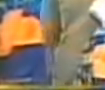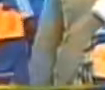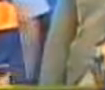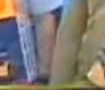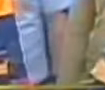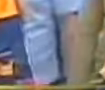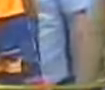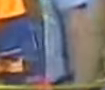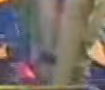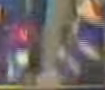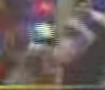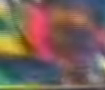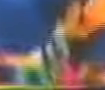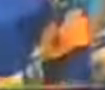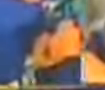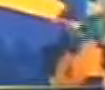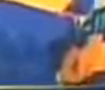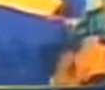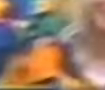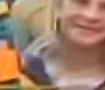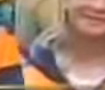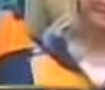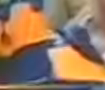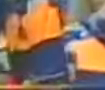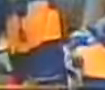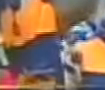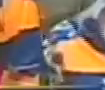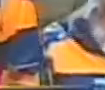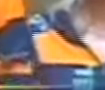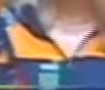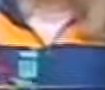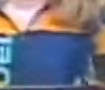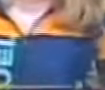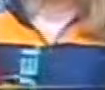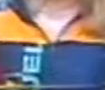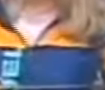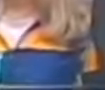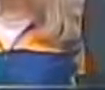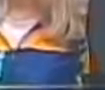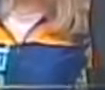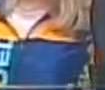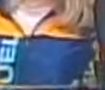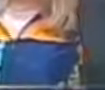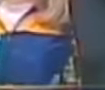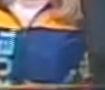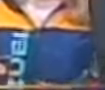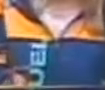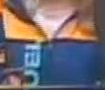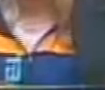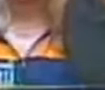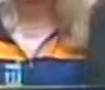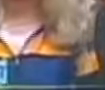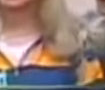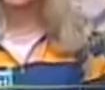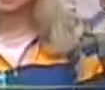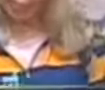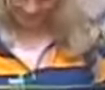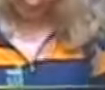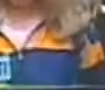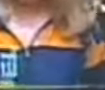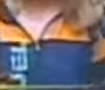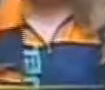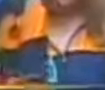recibirá las propuestas de las 7 transformaciones en Congreso de la nueva época. Al inicio de este